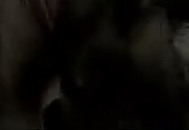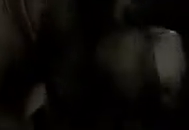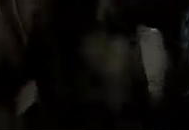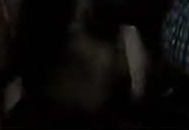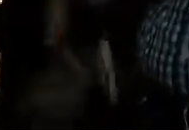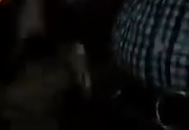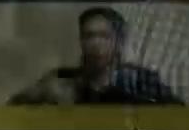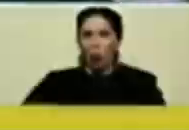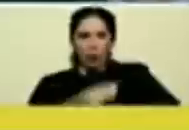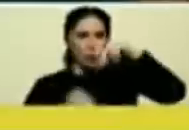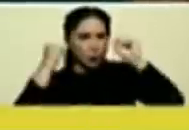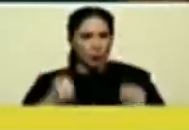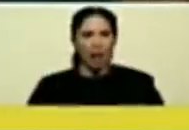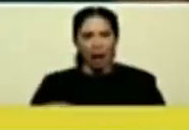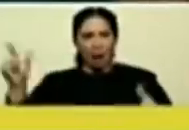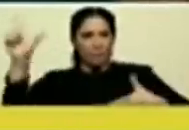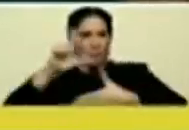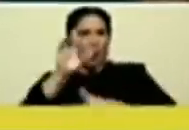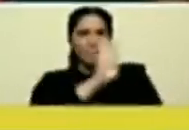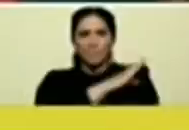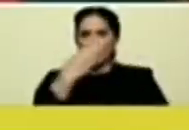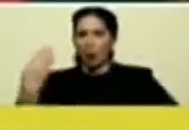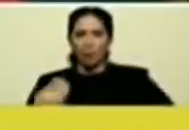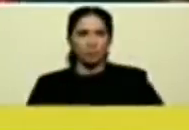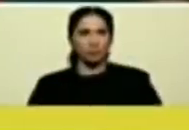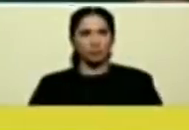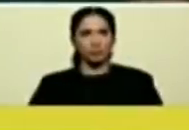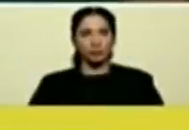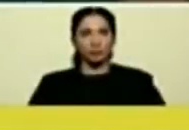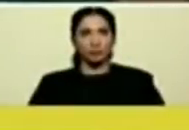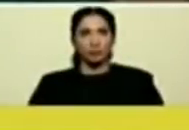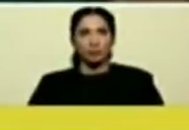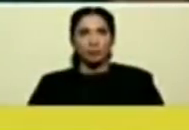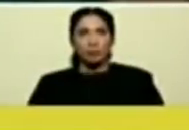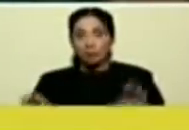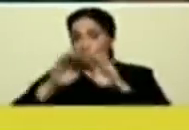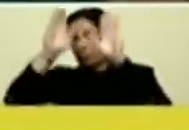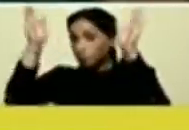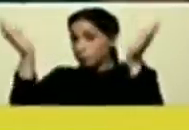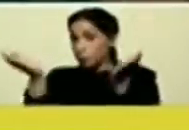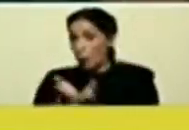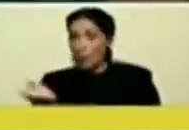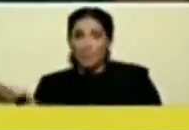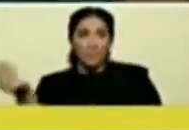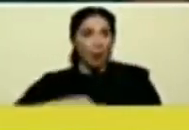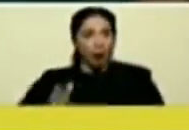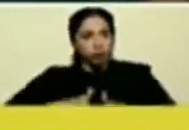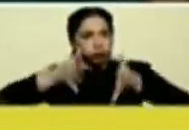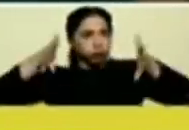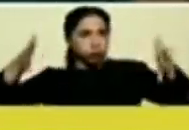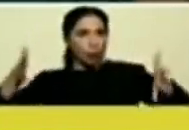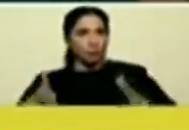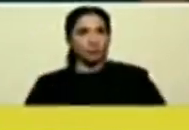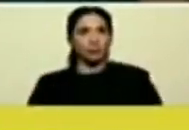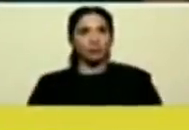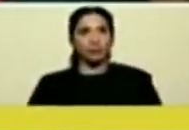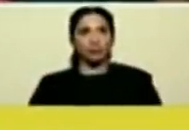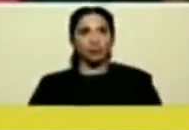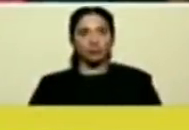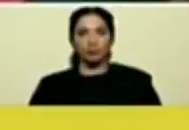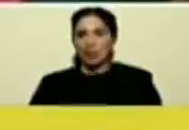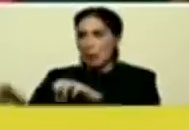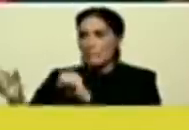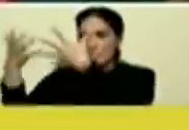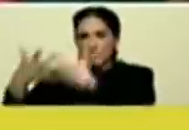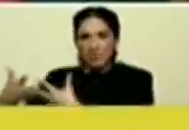de confrontación, ¿no?, con los países que no son afines a que se mantenga en el poder o que de hecho han reclamado su dimisión, entre ellos